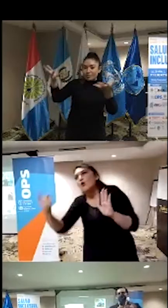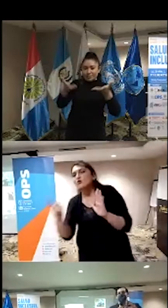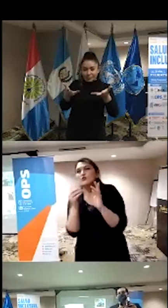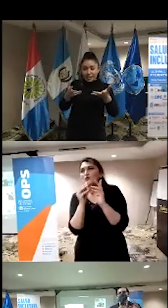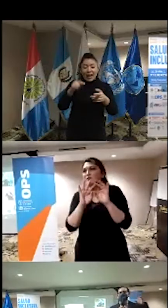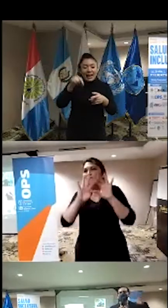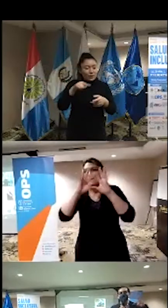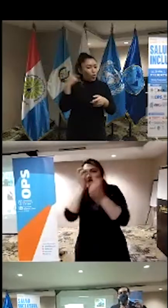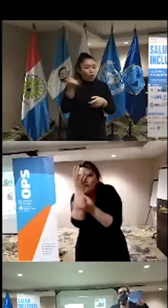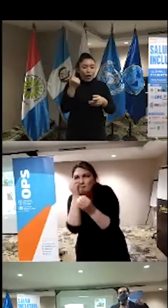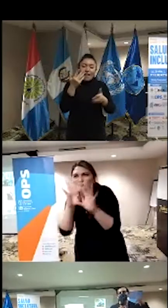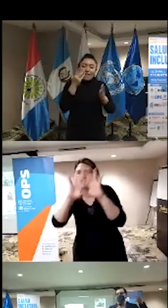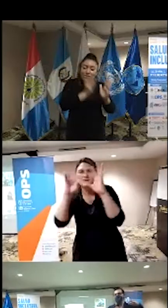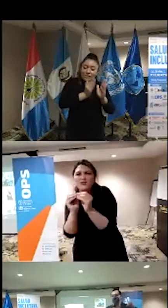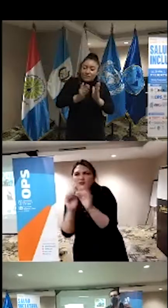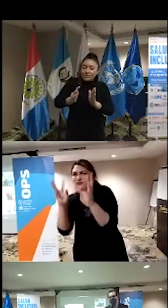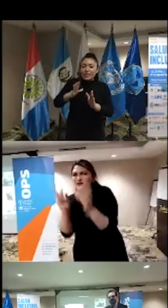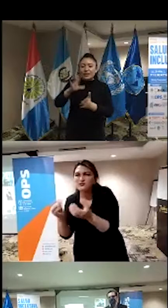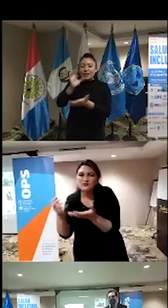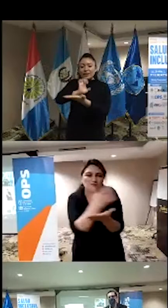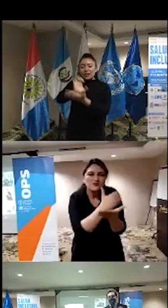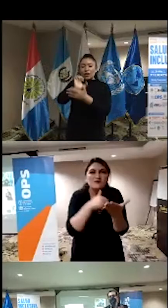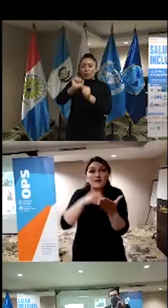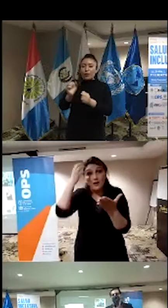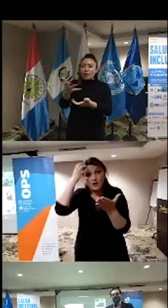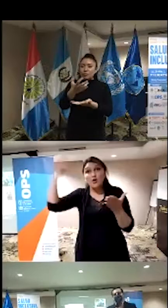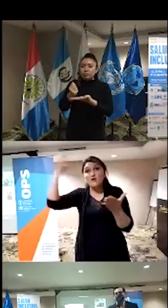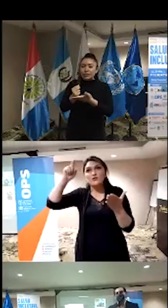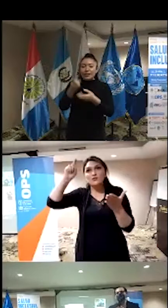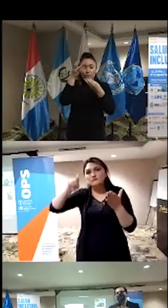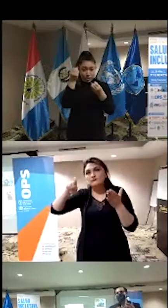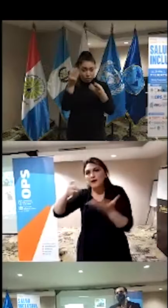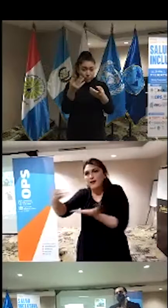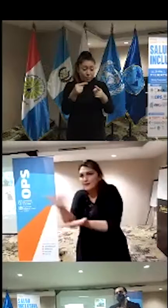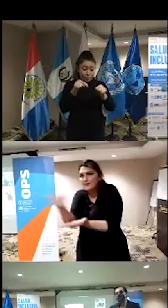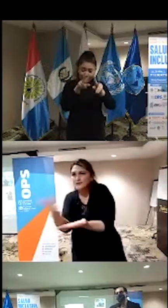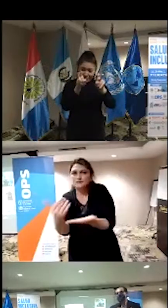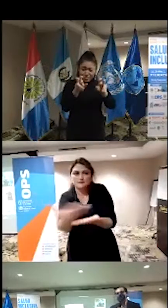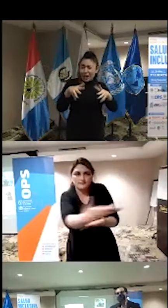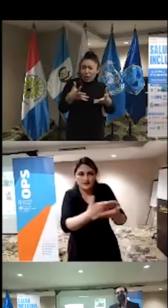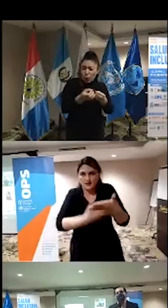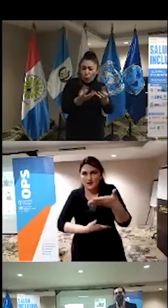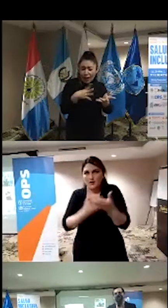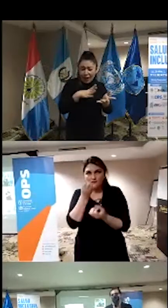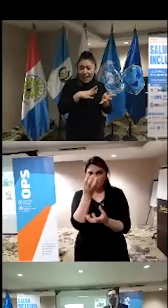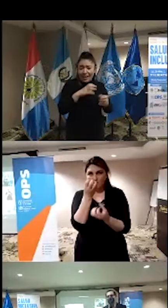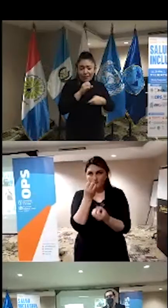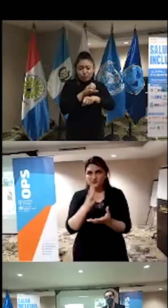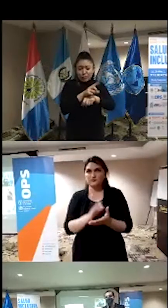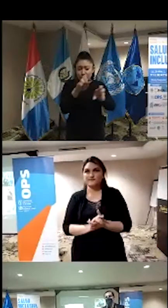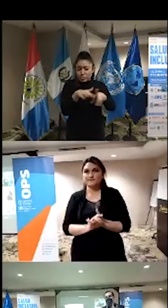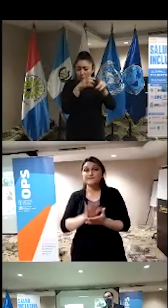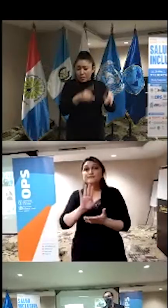los mecanismos que el Estado utiliza para generar información, y en cuántos de ellos se tiene referencia de personas con